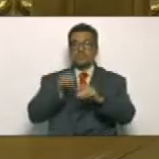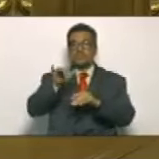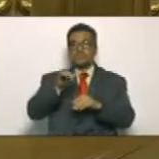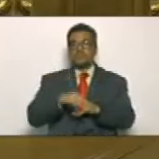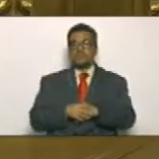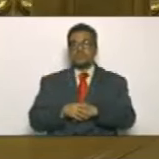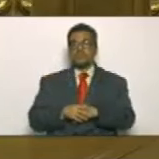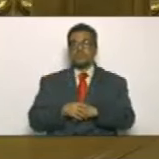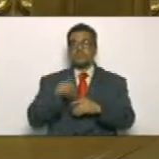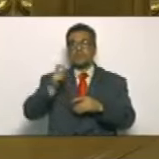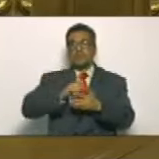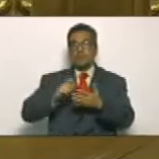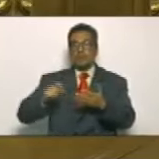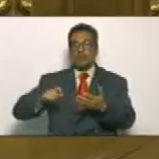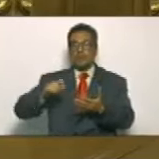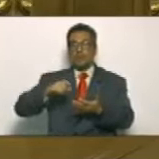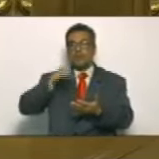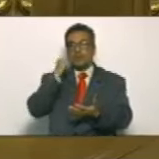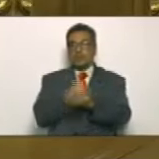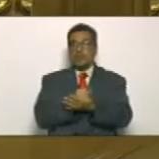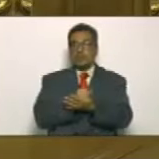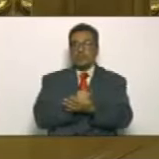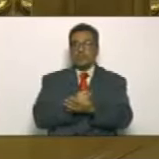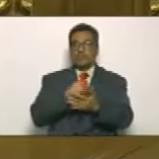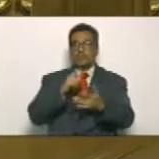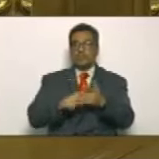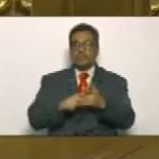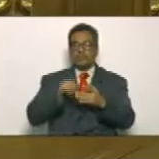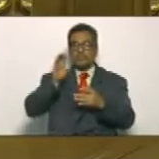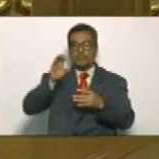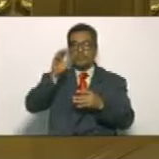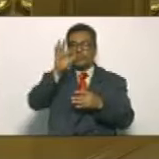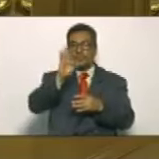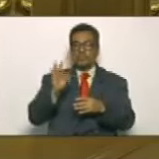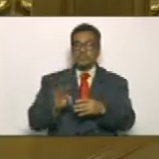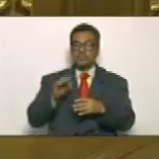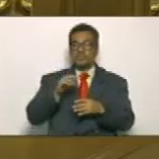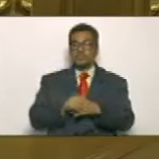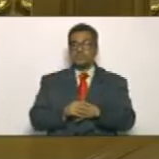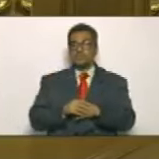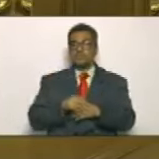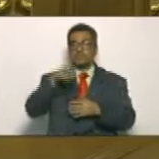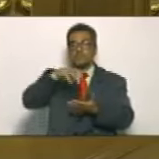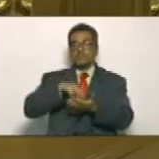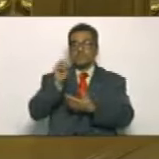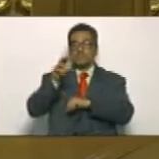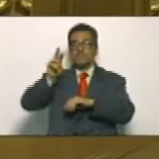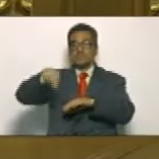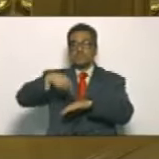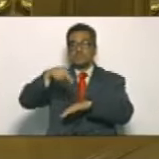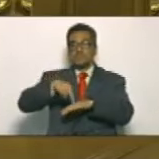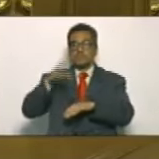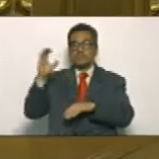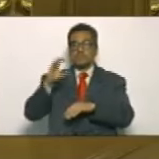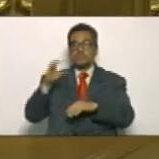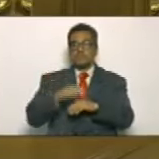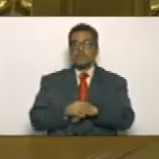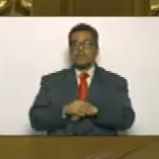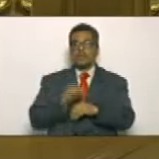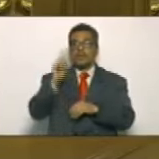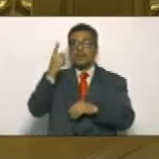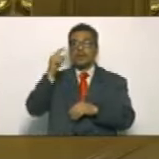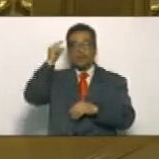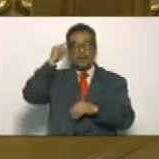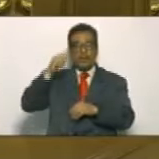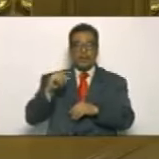mismo, dado firmado y sellado en el Palacio Federal Legislativo, sede de la Asamblea Nacional en Caracas, el